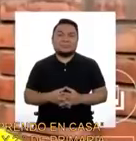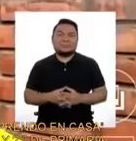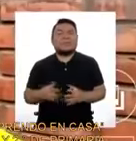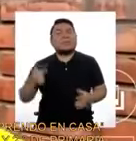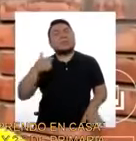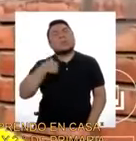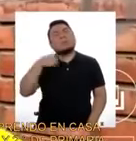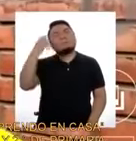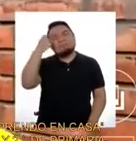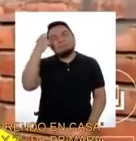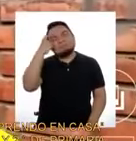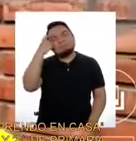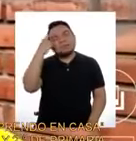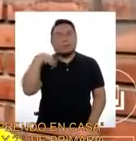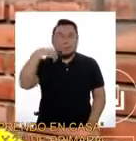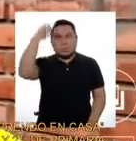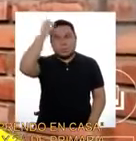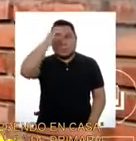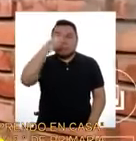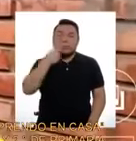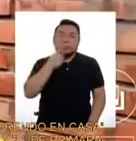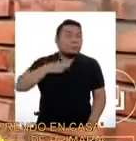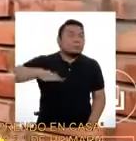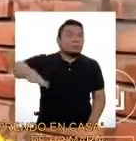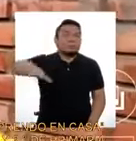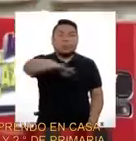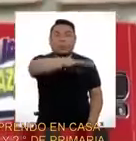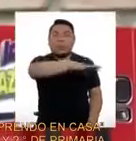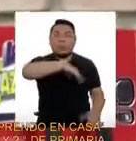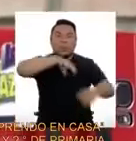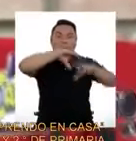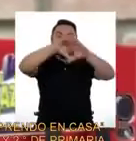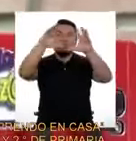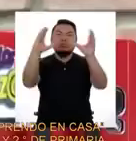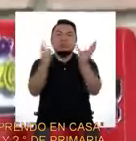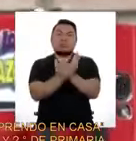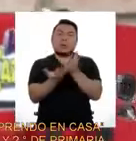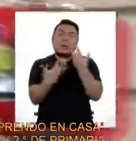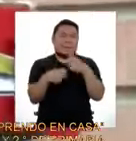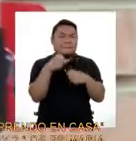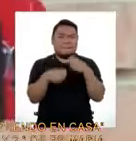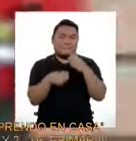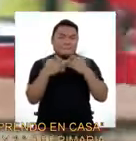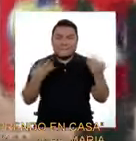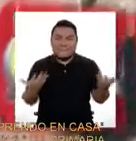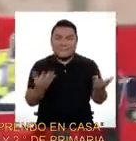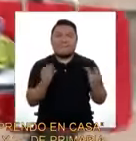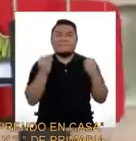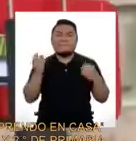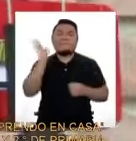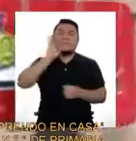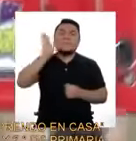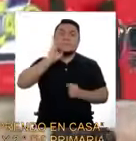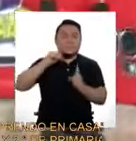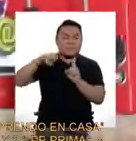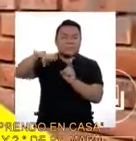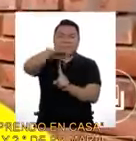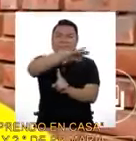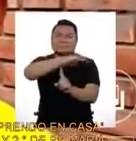Opino que todo nuestro mundo está en una crisis, ya que la contaminación